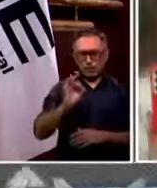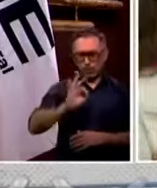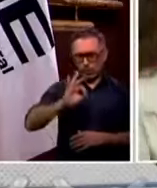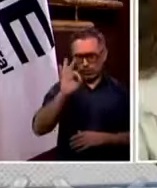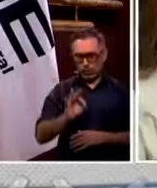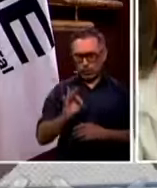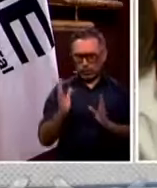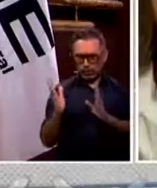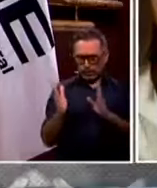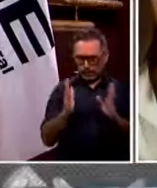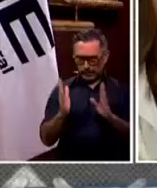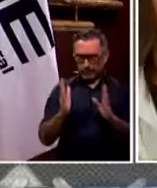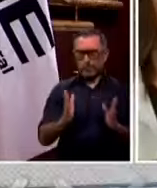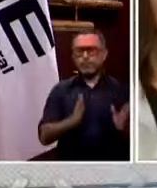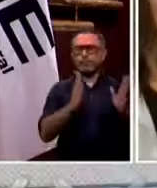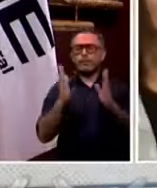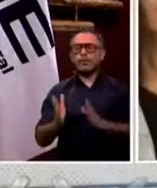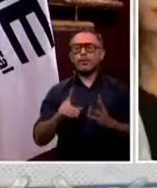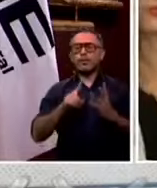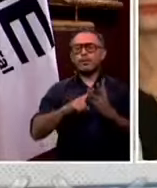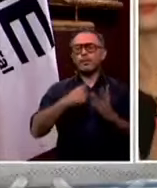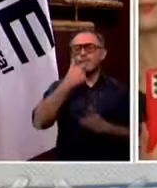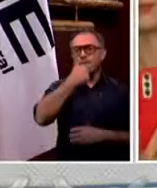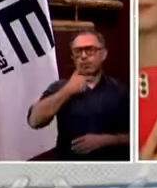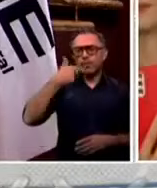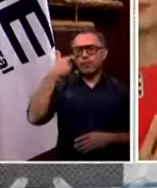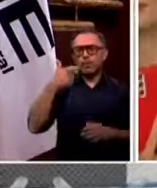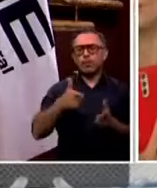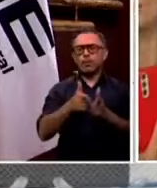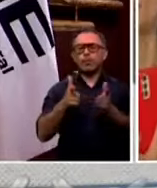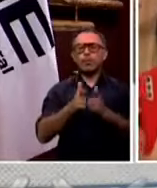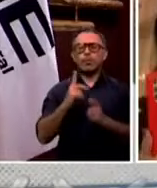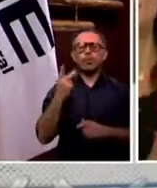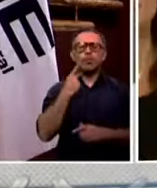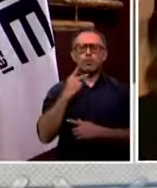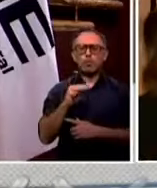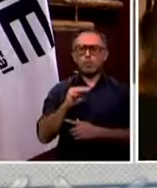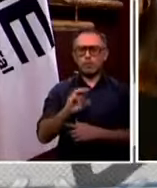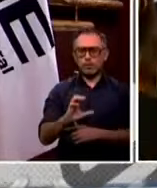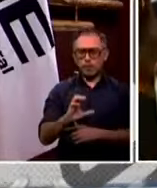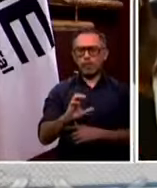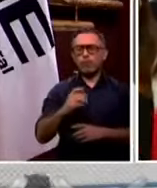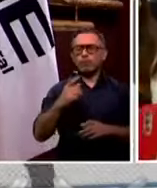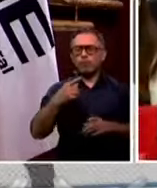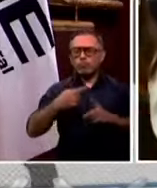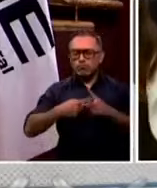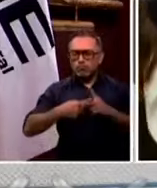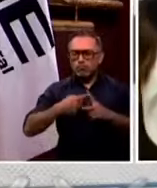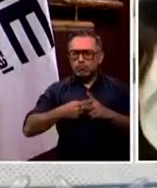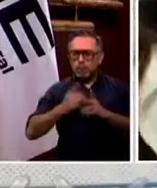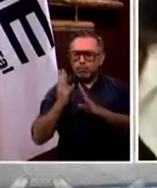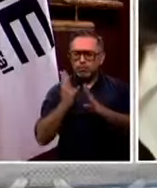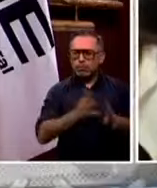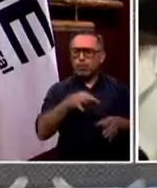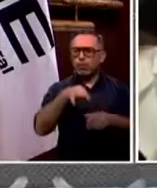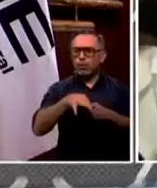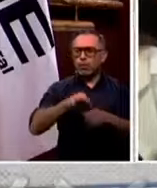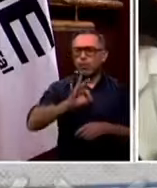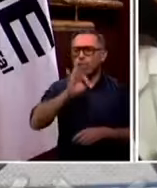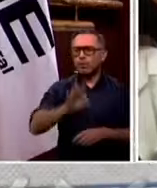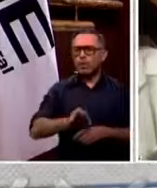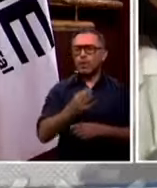60.7%. Jorge Álvarez Máynez, de Movimiento Ciudadano, obtuvo una votación que se ubica entre